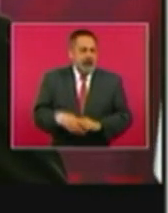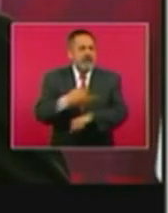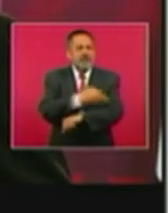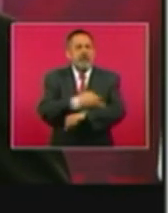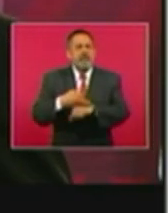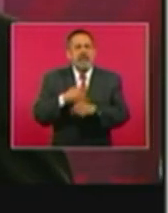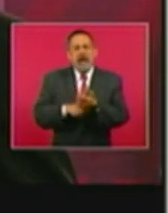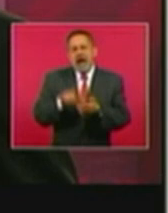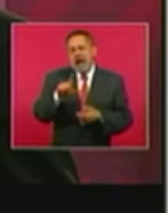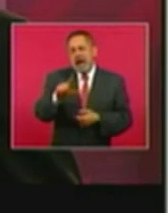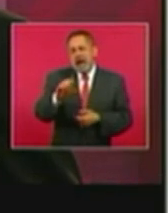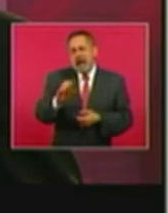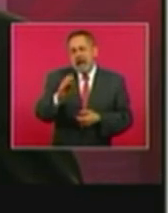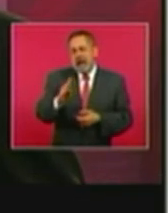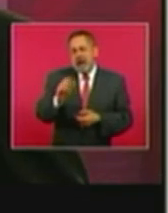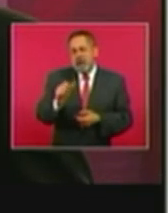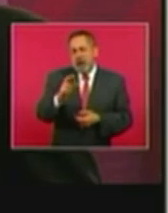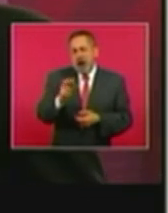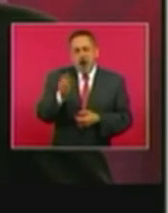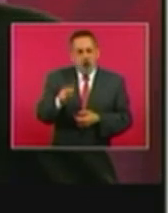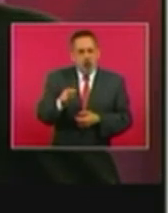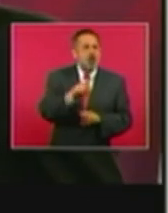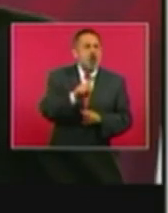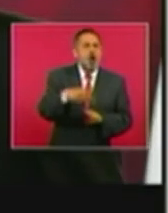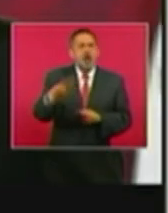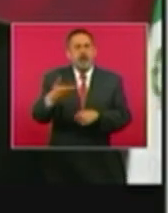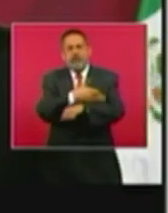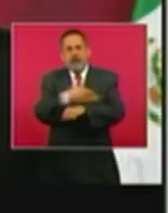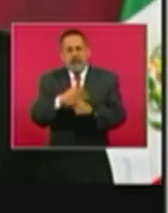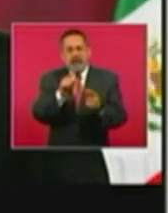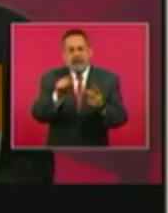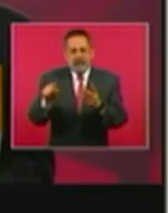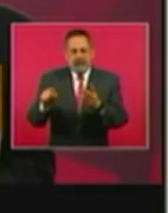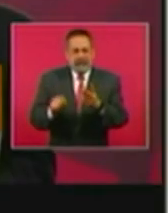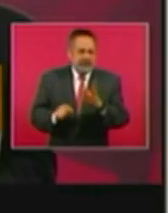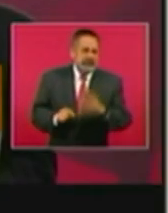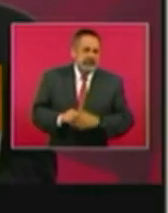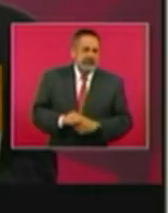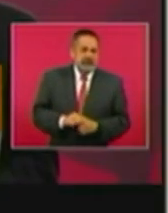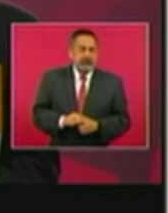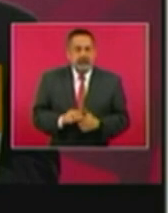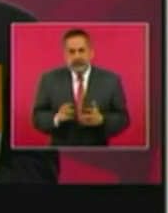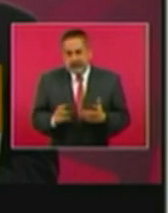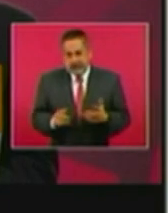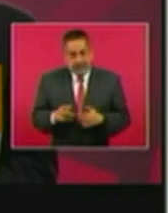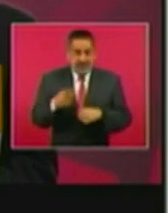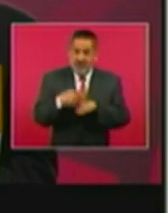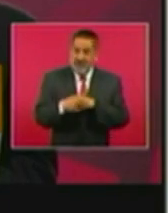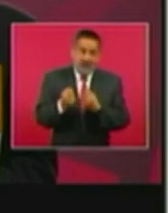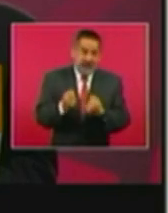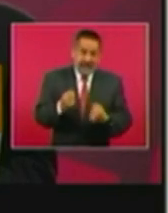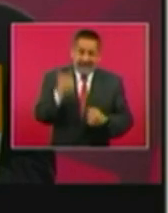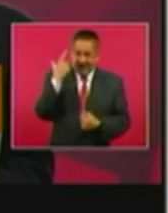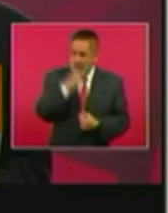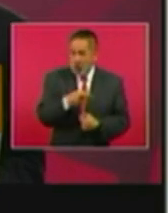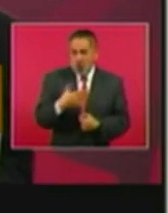tiene mérito y la pueden presentar, pero que al final la decisión está en los jueces. Es un proceso que igual que pasa en la República